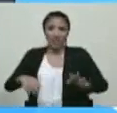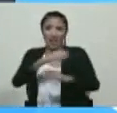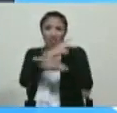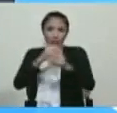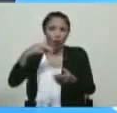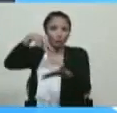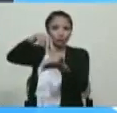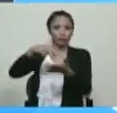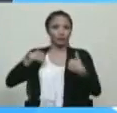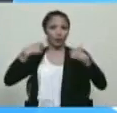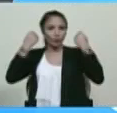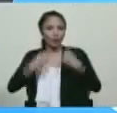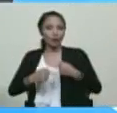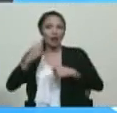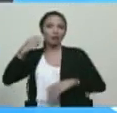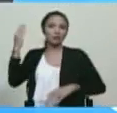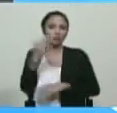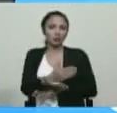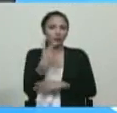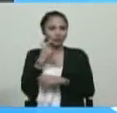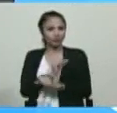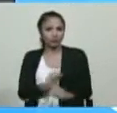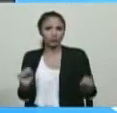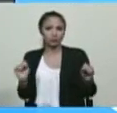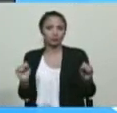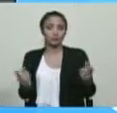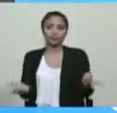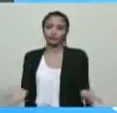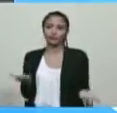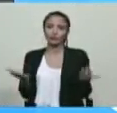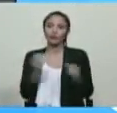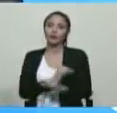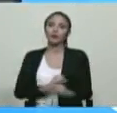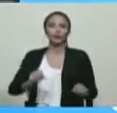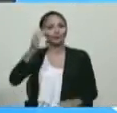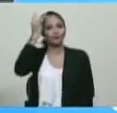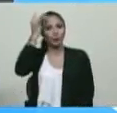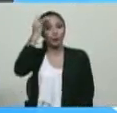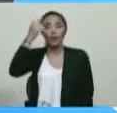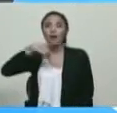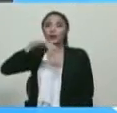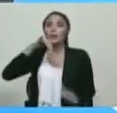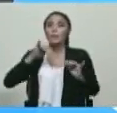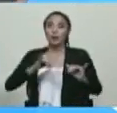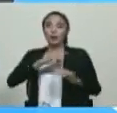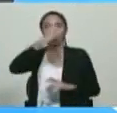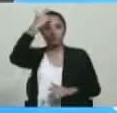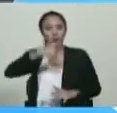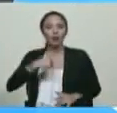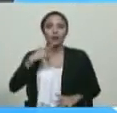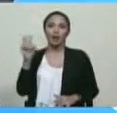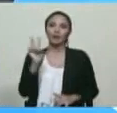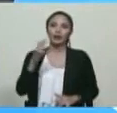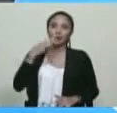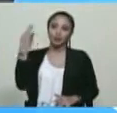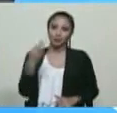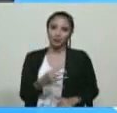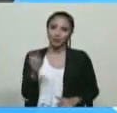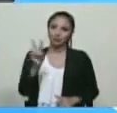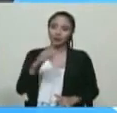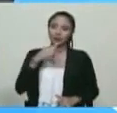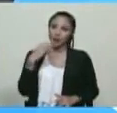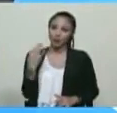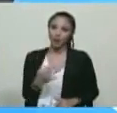a quienes no se alinean a sus mandatos y a sus instrucciones. Aquí está, esta es la Venezuela de verdad. Esta es la Venezuela de bien.